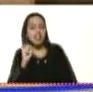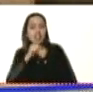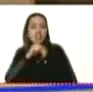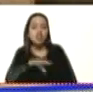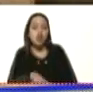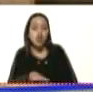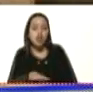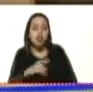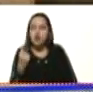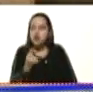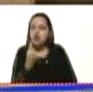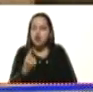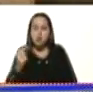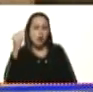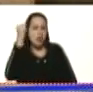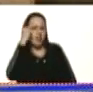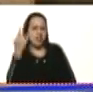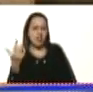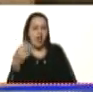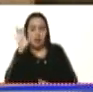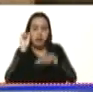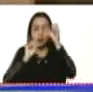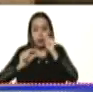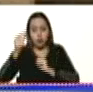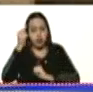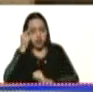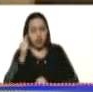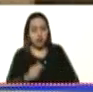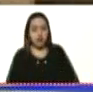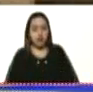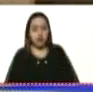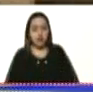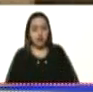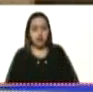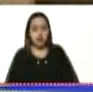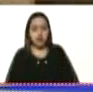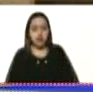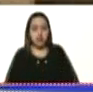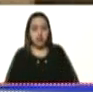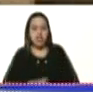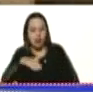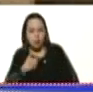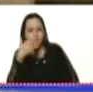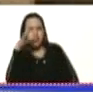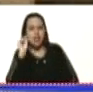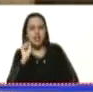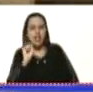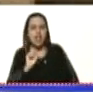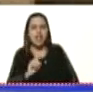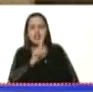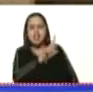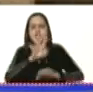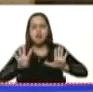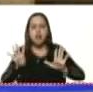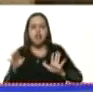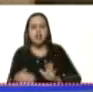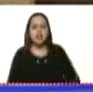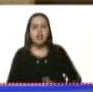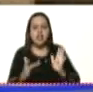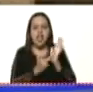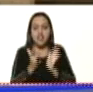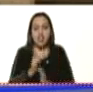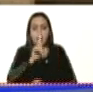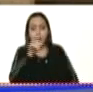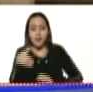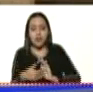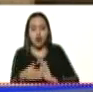históricos solo por las fechas o los eventos. ¿Quién puede entender el 19 de abril de 1810 y el